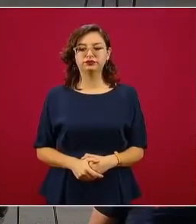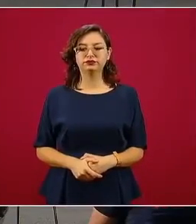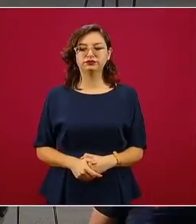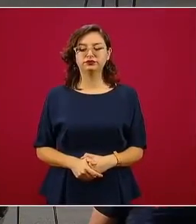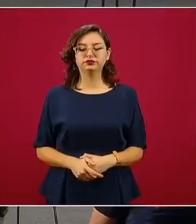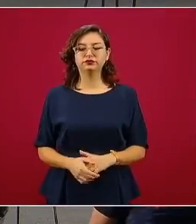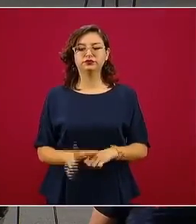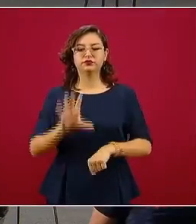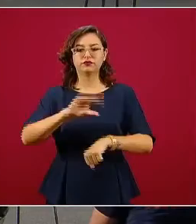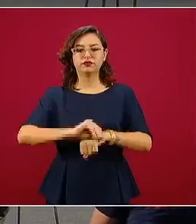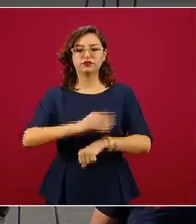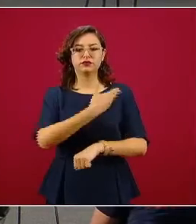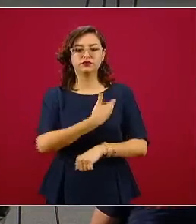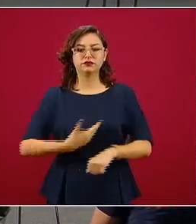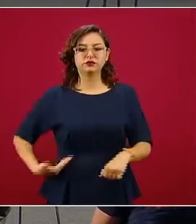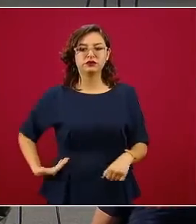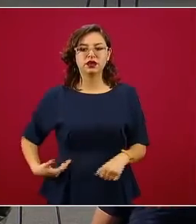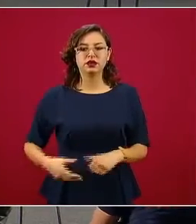Con su permiso, presidente.